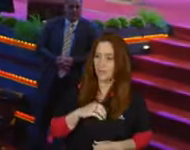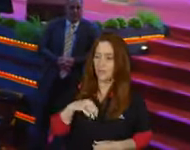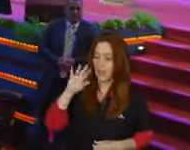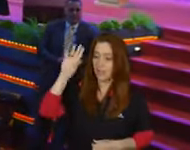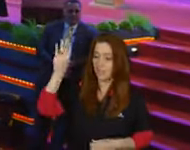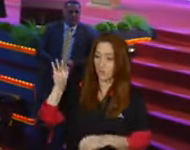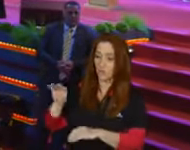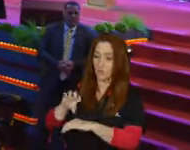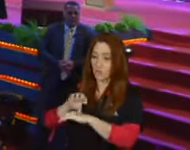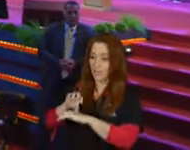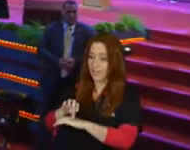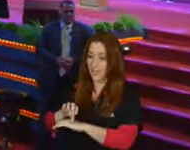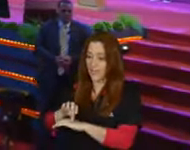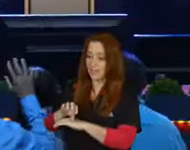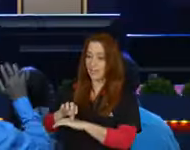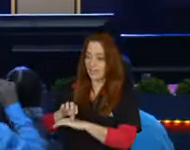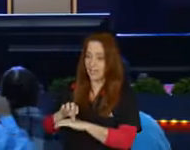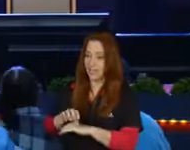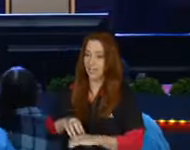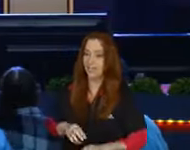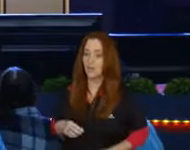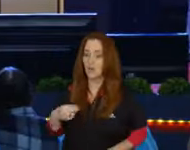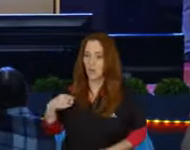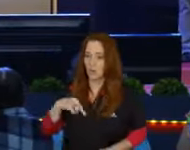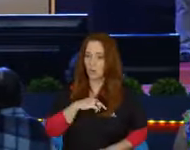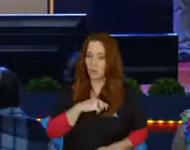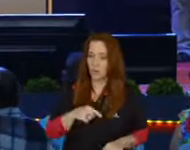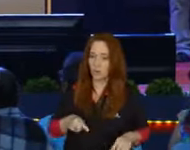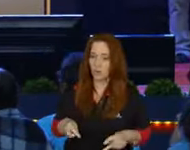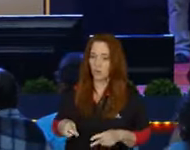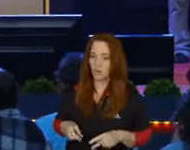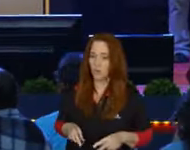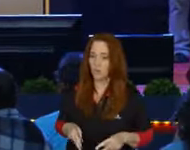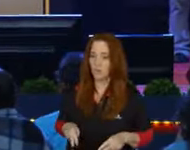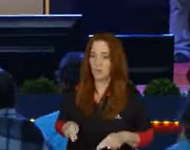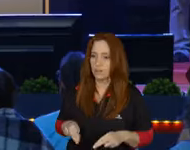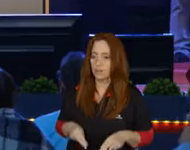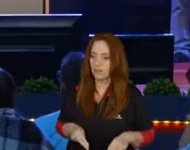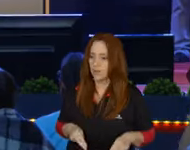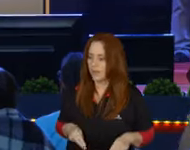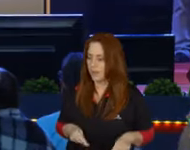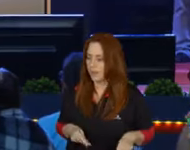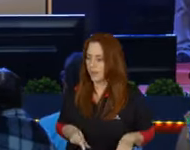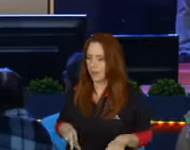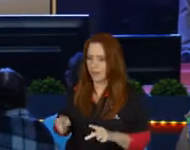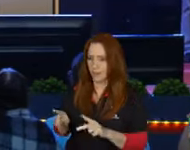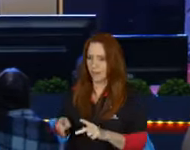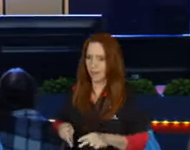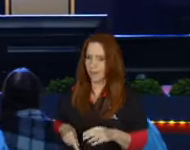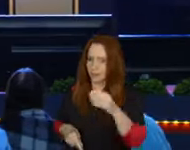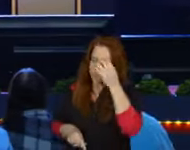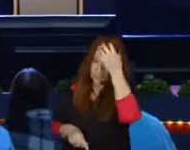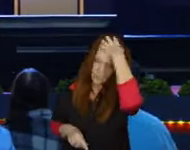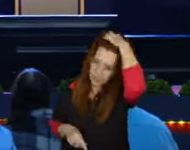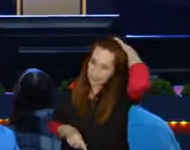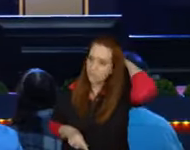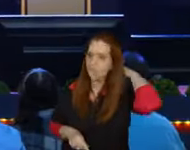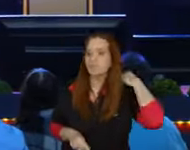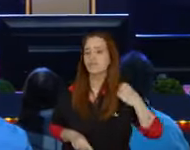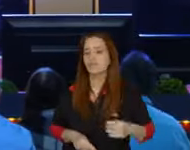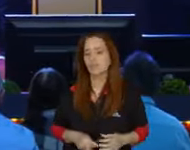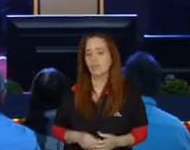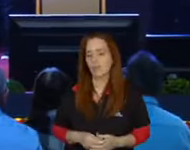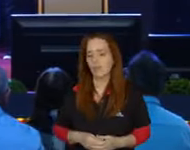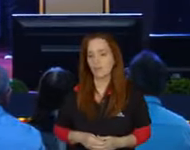sí. Si hay alguien en este lugar que ha estado expuesto a esta tremenda palabra